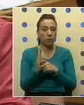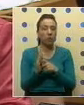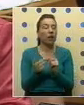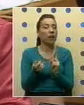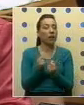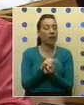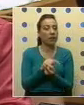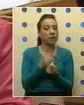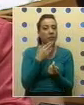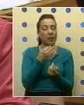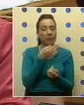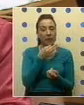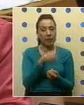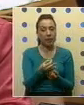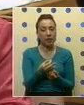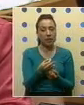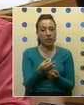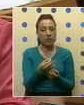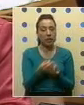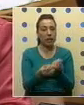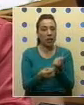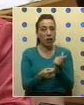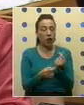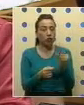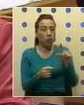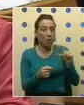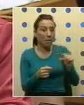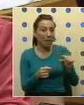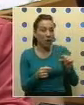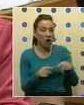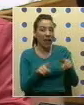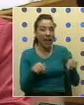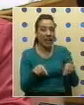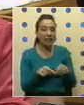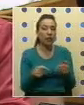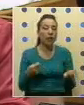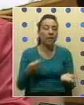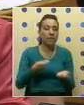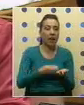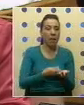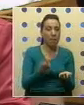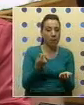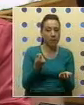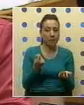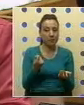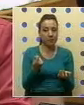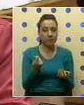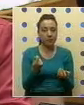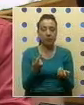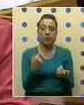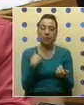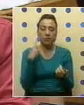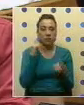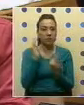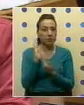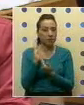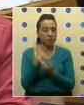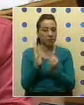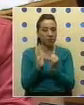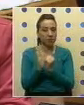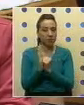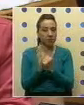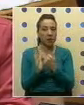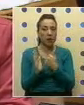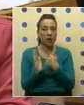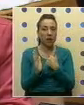ya se plantea que el costo menor por hectárea será bonificado. Creo que realmente este articulado a